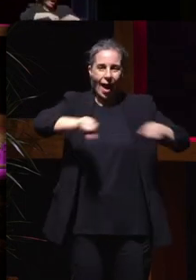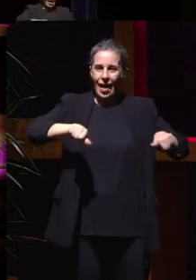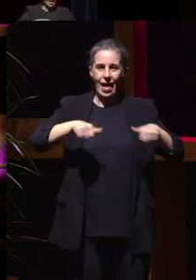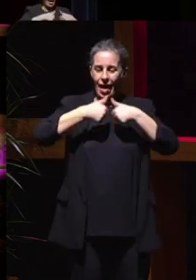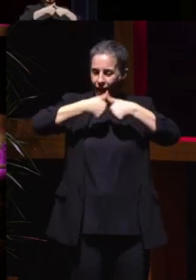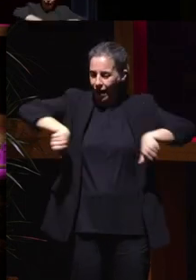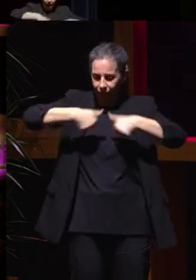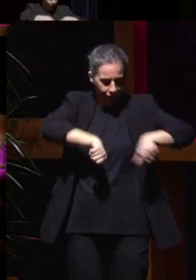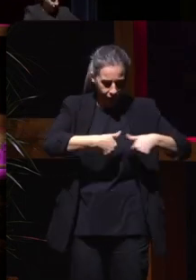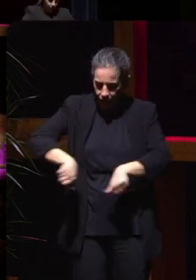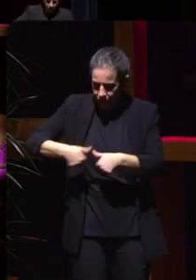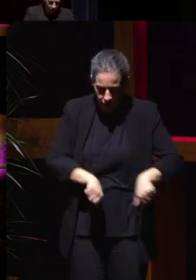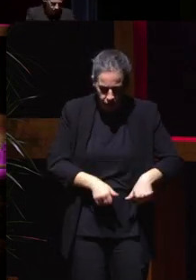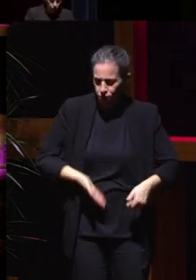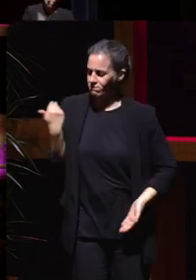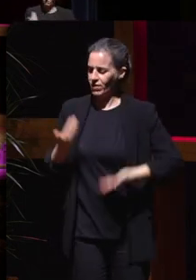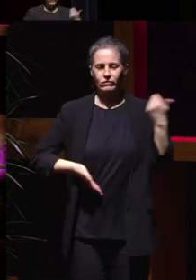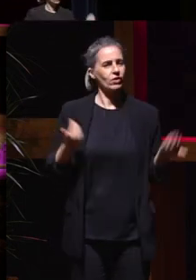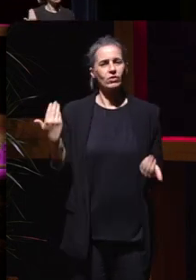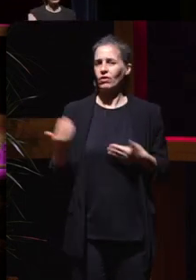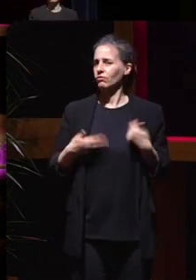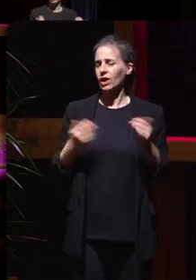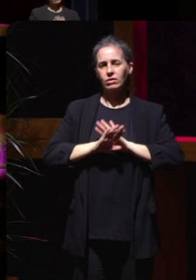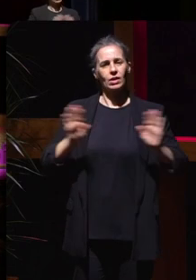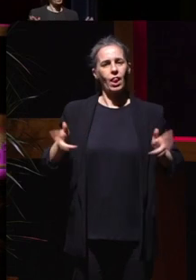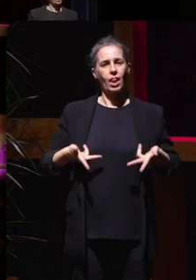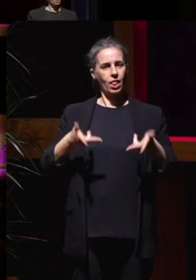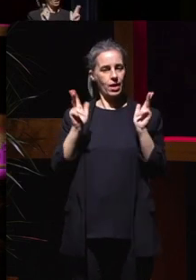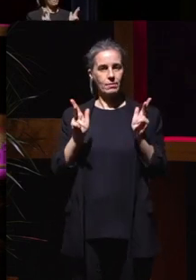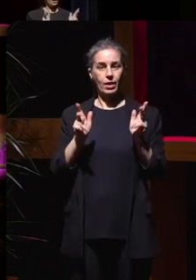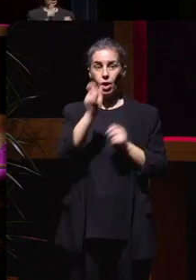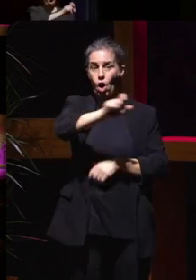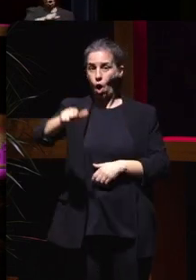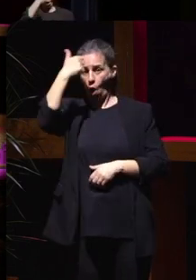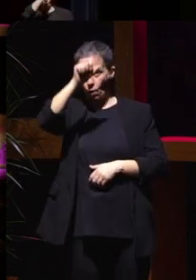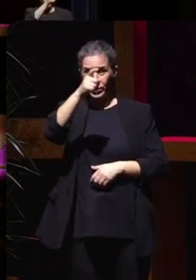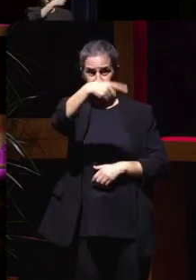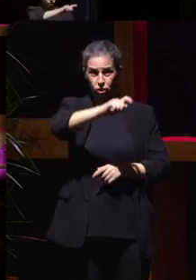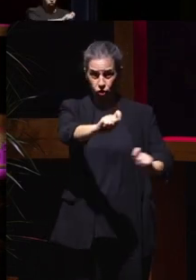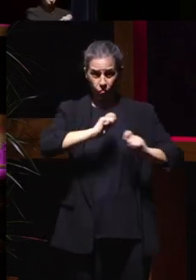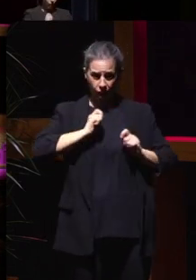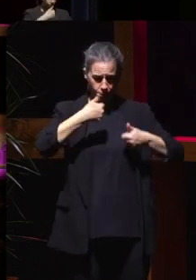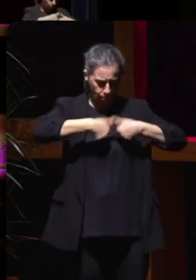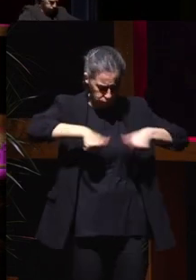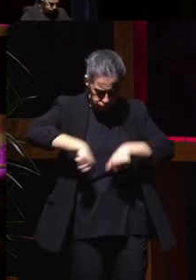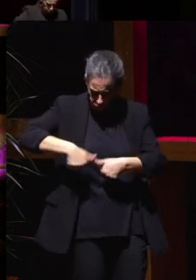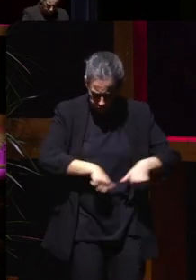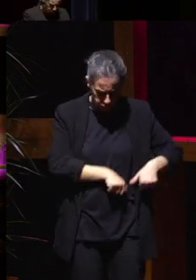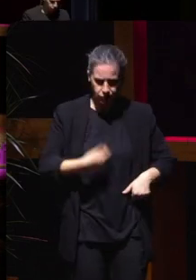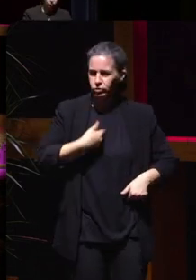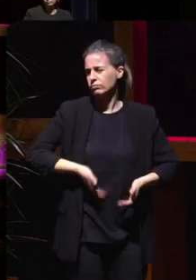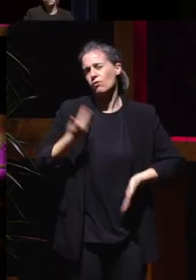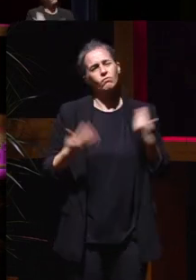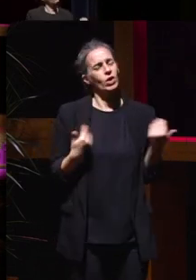ha de liberarme de etiquetas que me pusieran pues señores olongo de ameña vida falabadisto